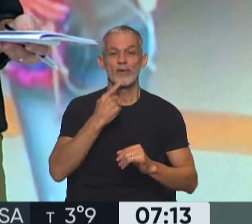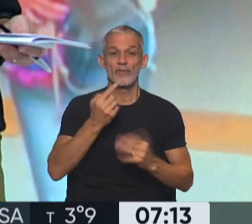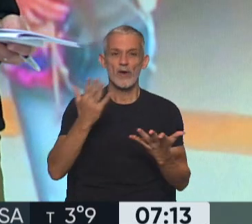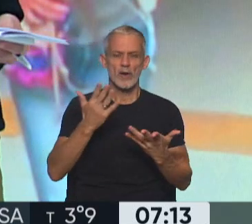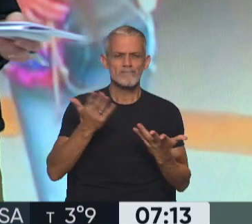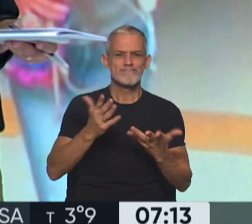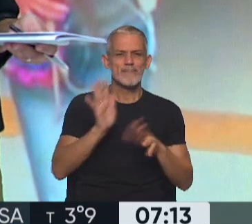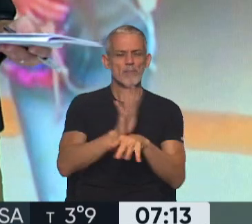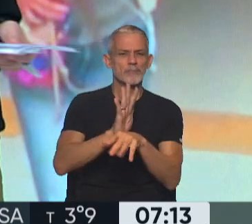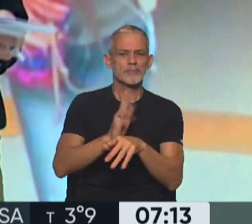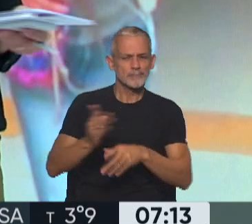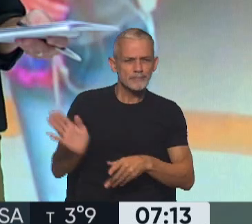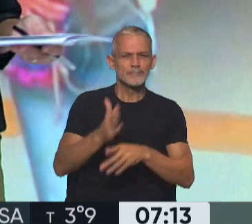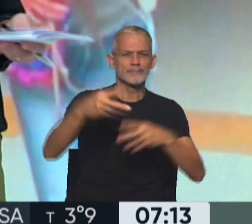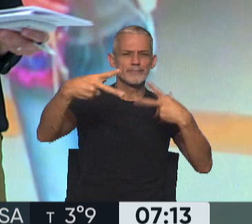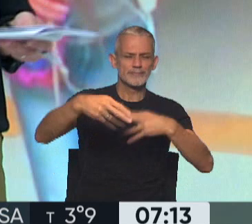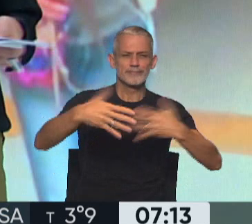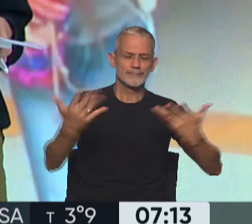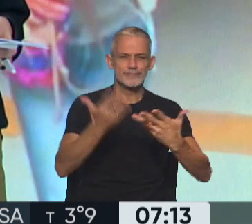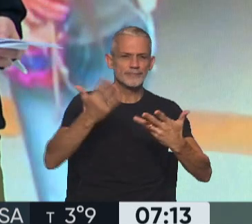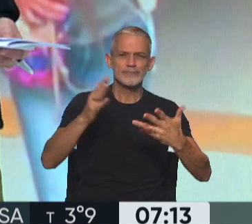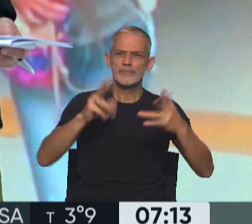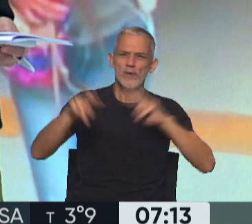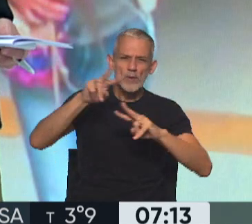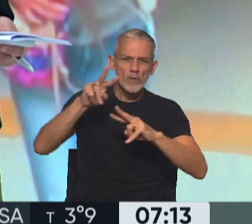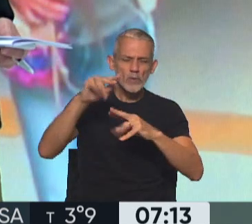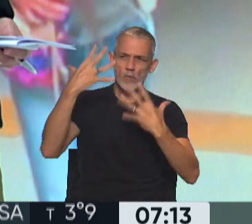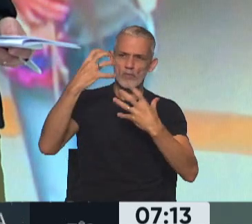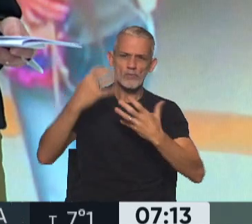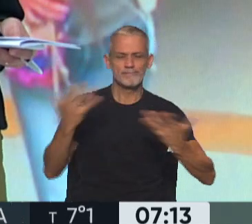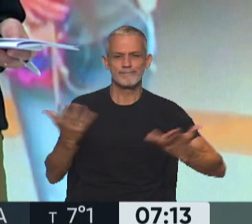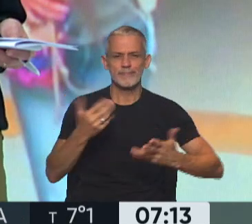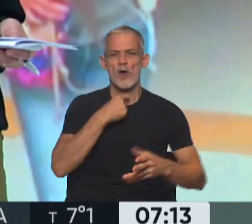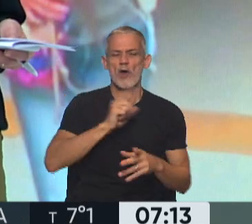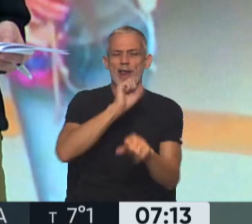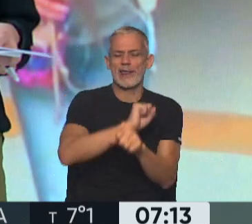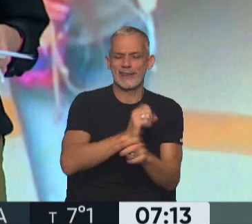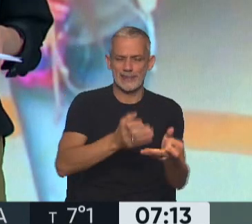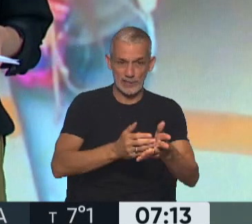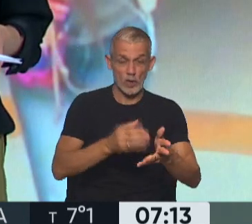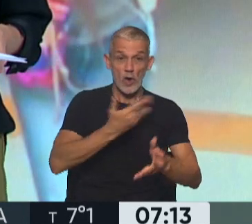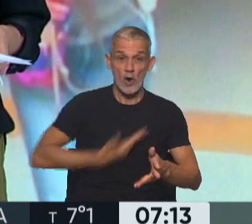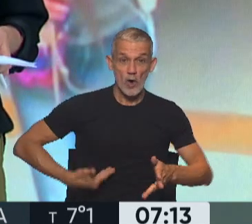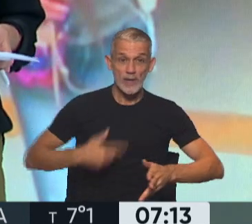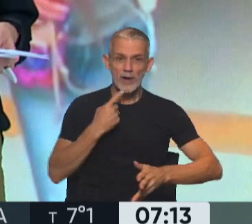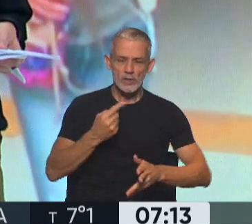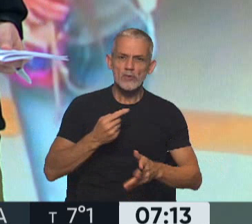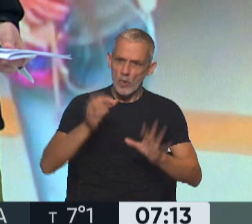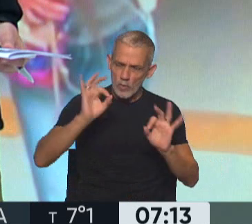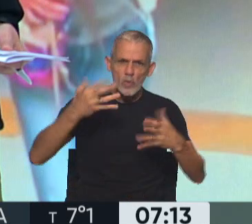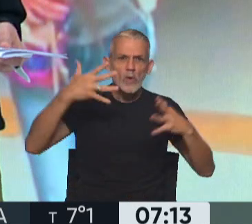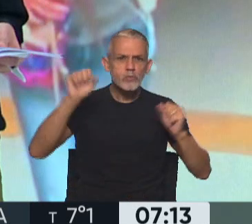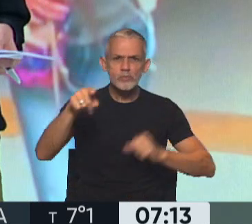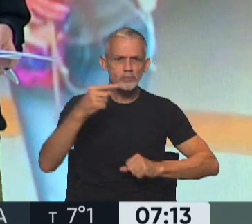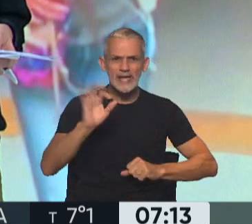este accionar lo que se buscaba era evitar la detención de prófugos. Pero más allá de esto, el gobierno de la Ciudad de Buenos Aires había ofrecido la identificación de